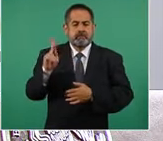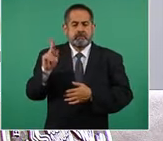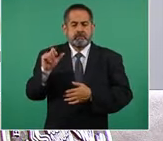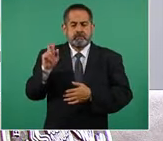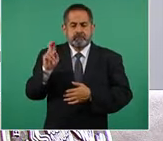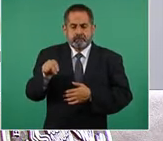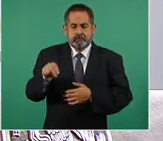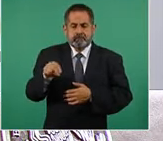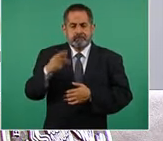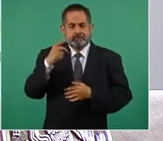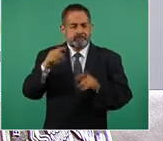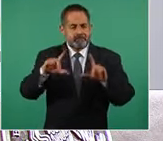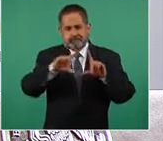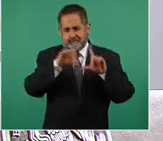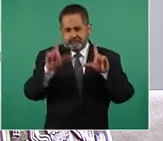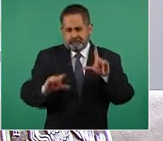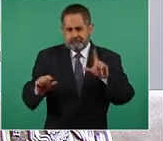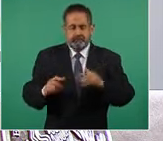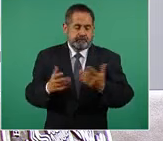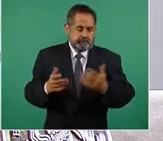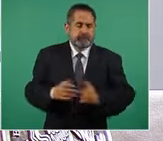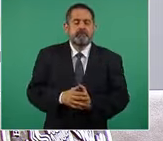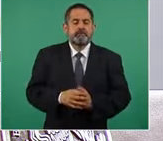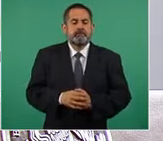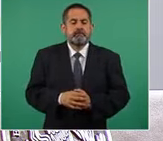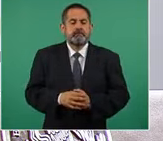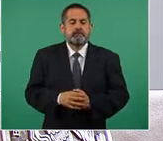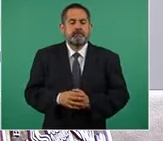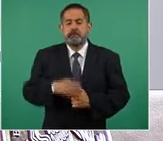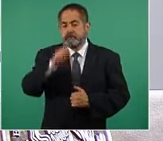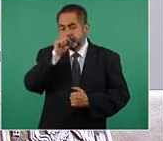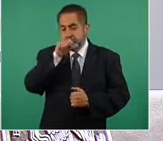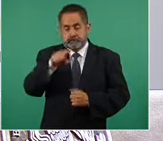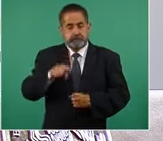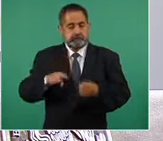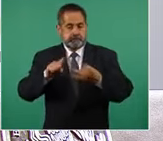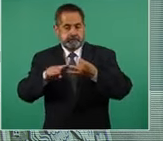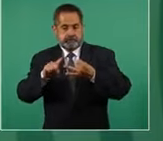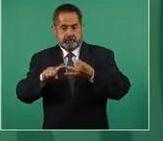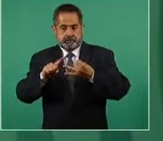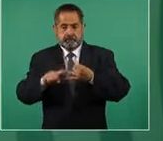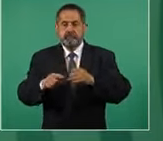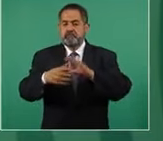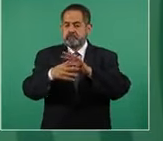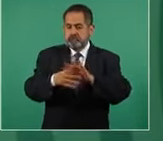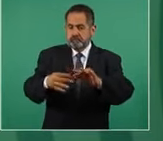de Vacunación. Y también vamos a informarles sobre